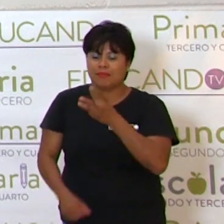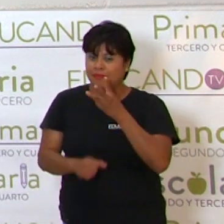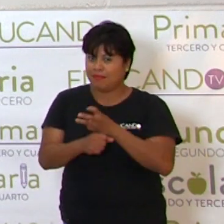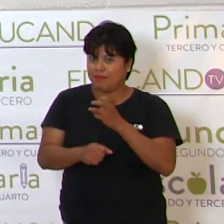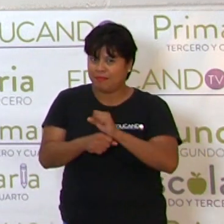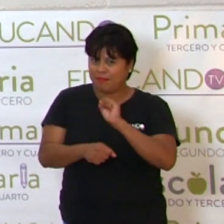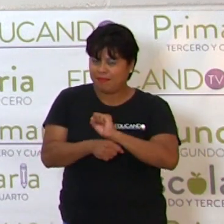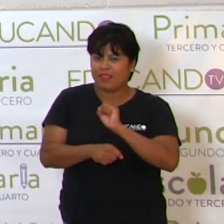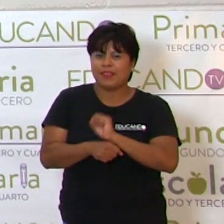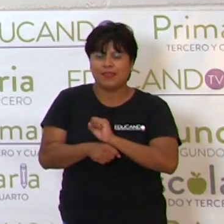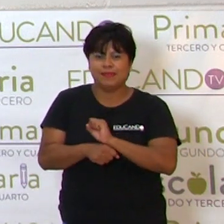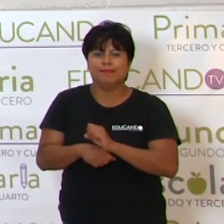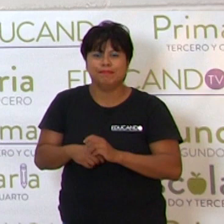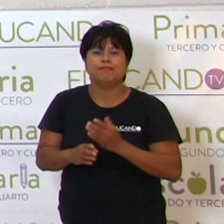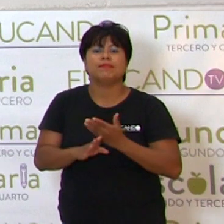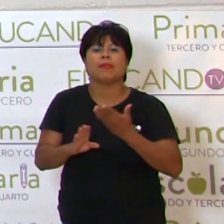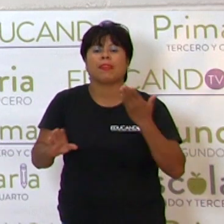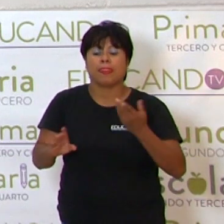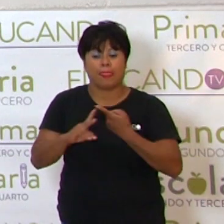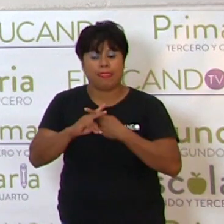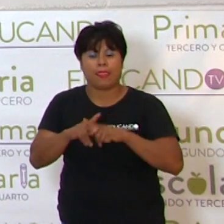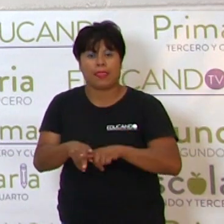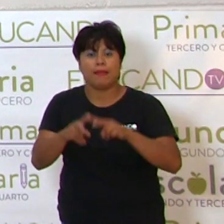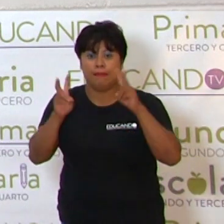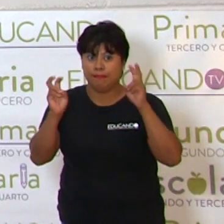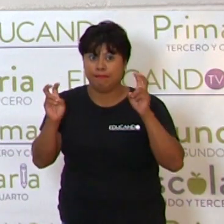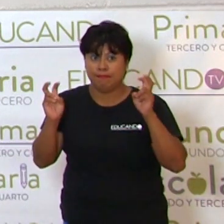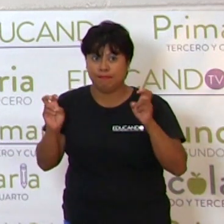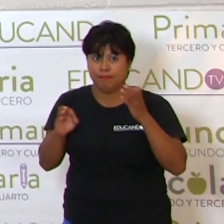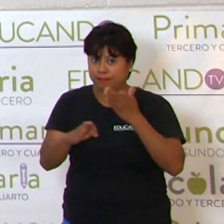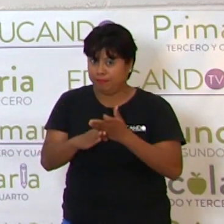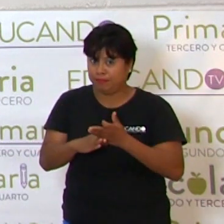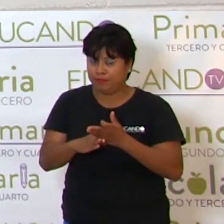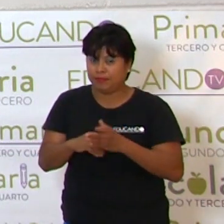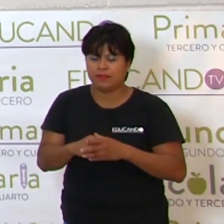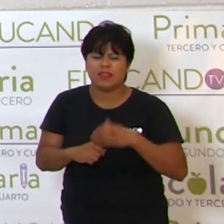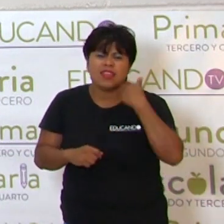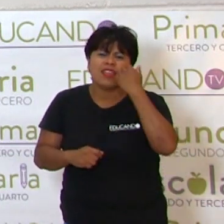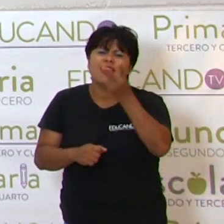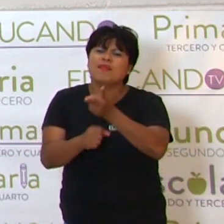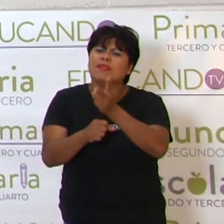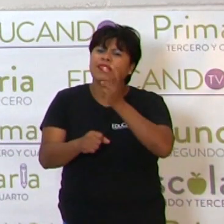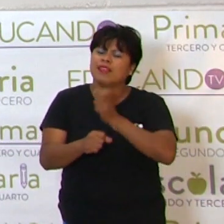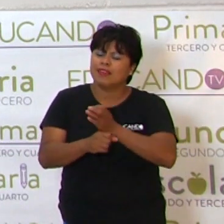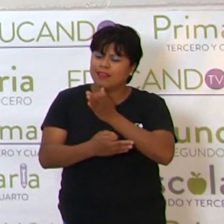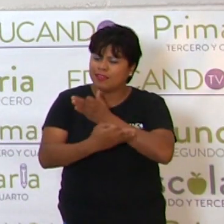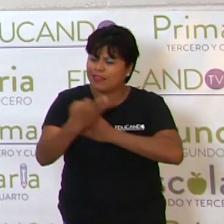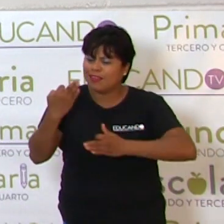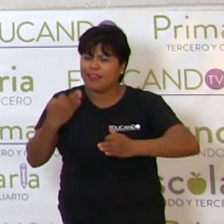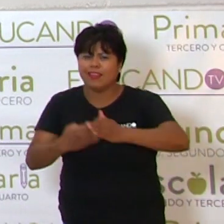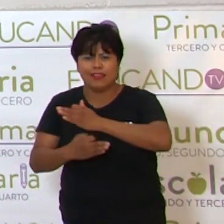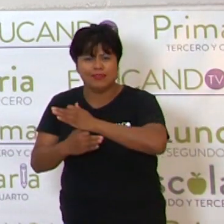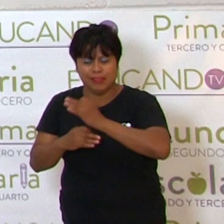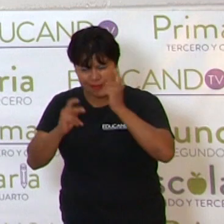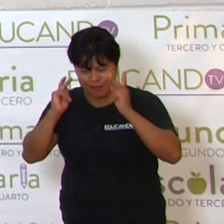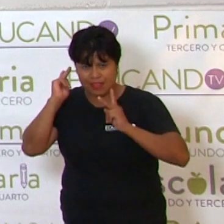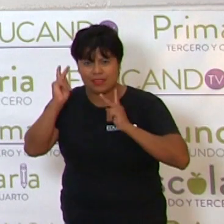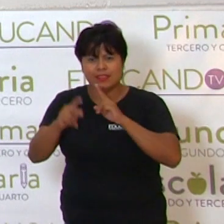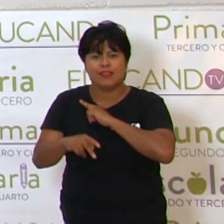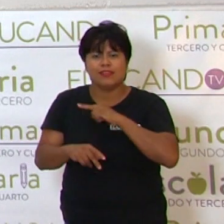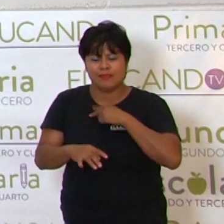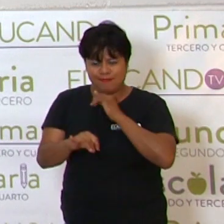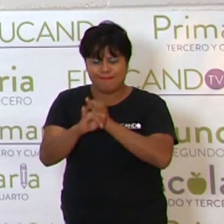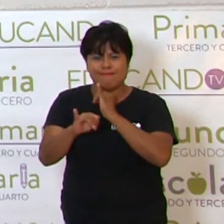tercer grado. Y antes de abordar nuestro tema del día de hoy, quiero invitarlos a todas y a todas a que visiten nuestras